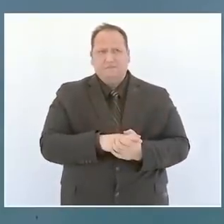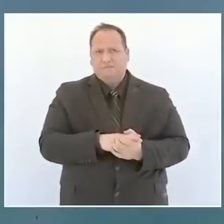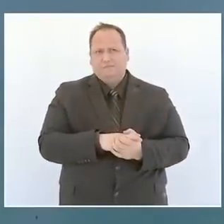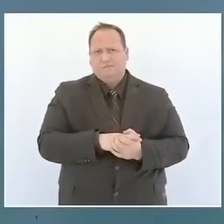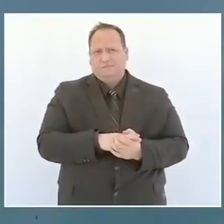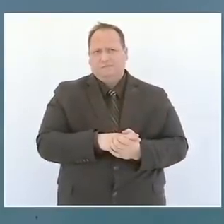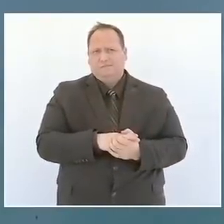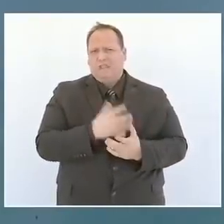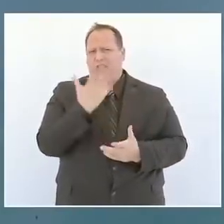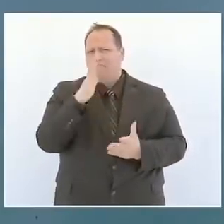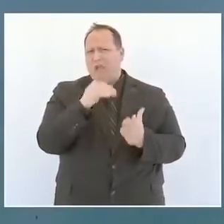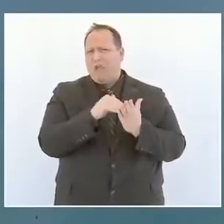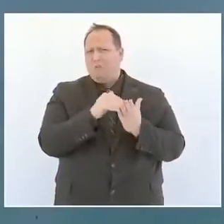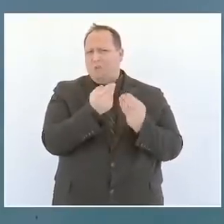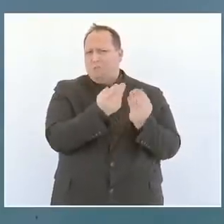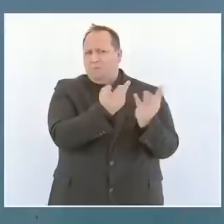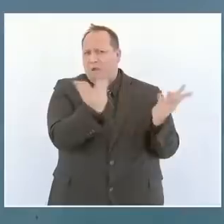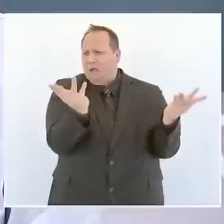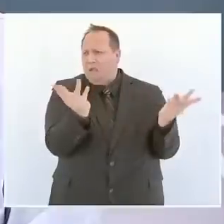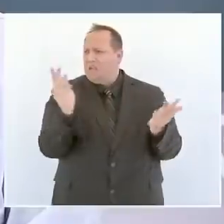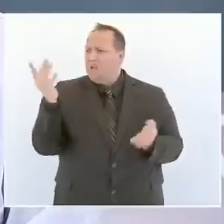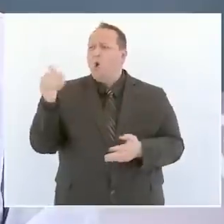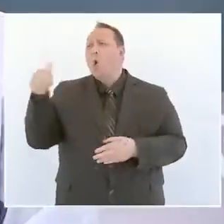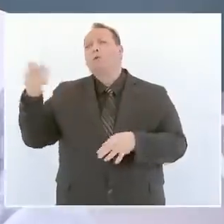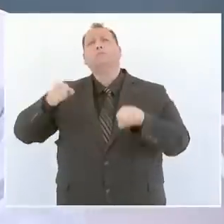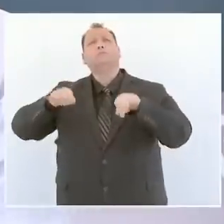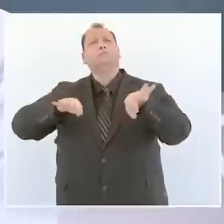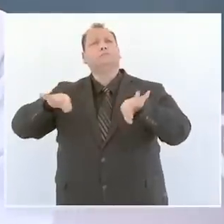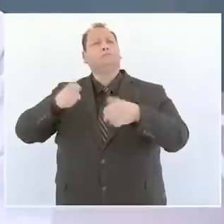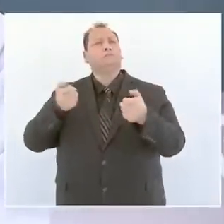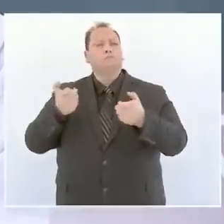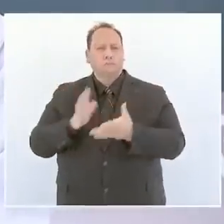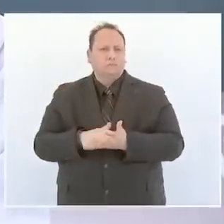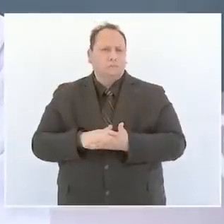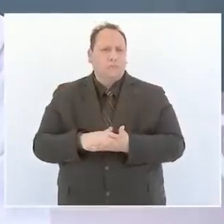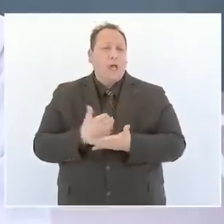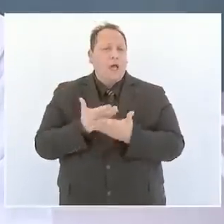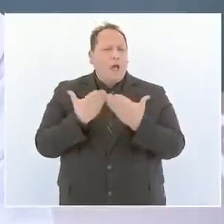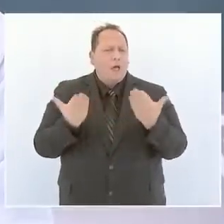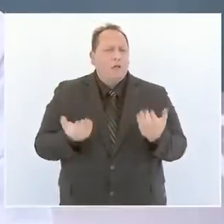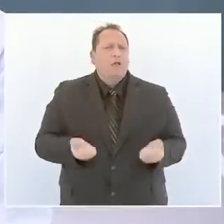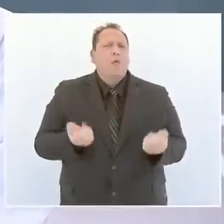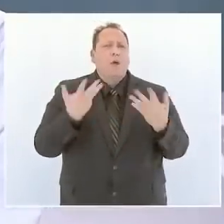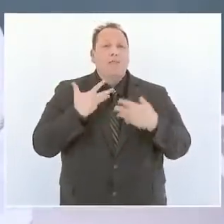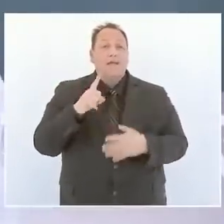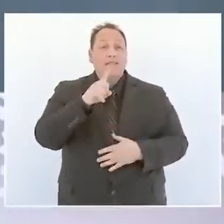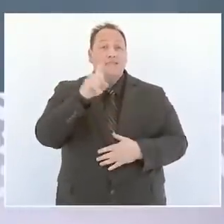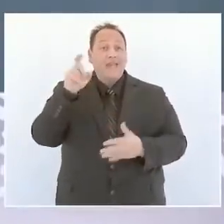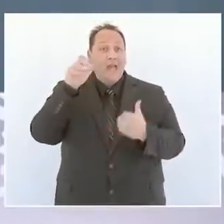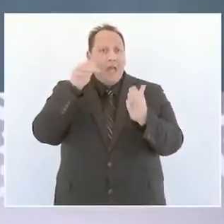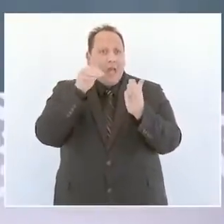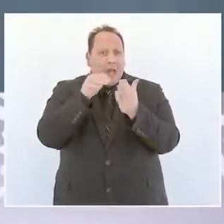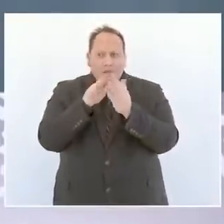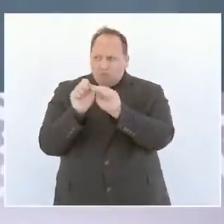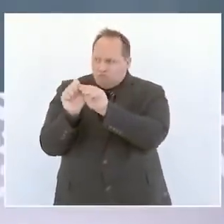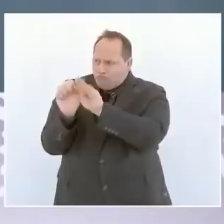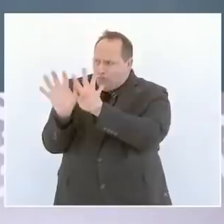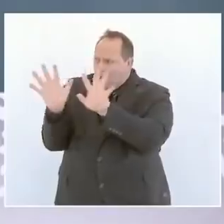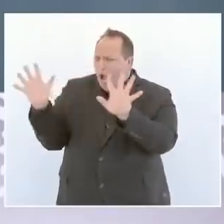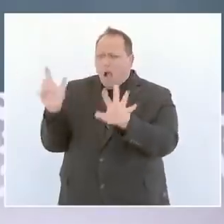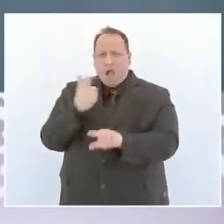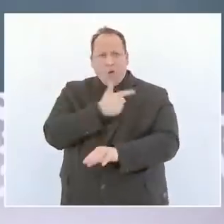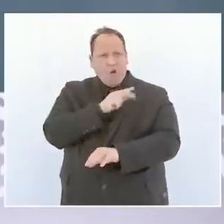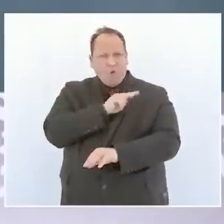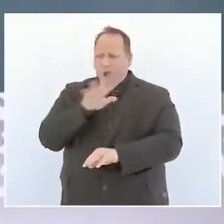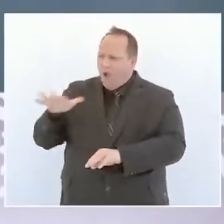pues no pasaban de 10,000. Ahora tenemos 100,000 elementos en la Guardia